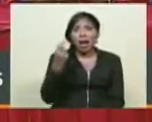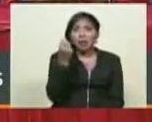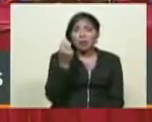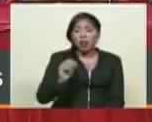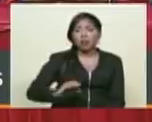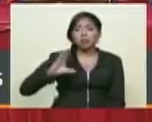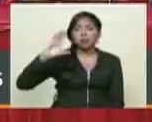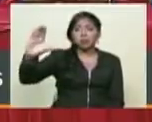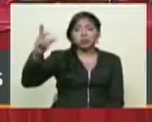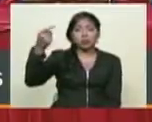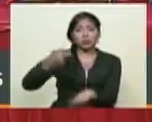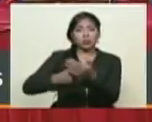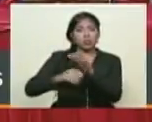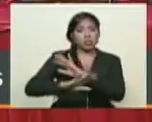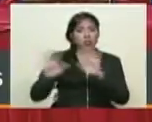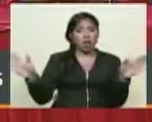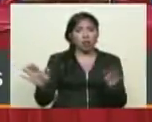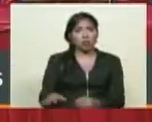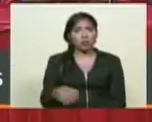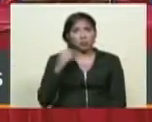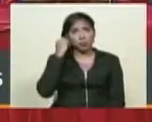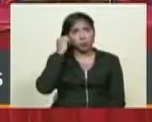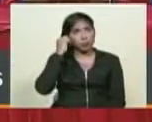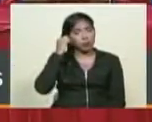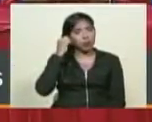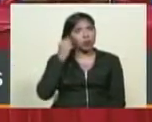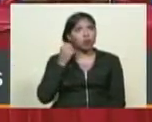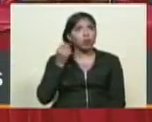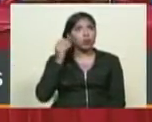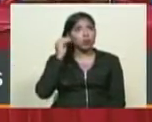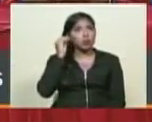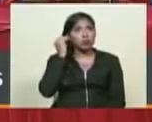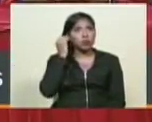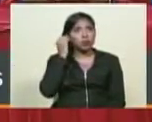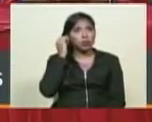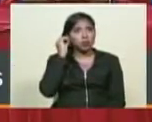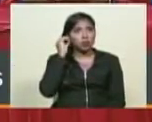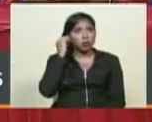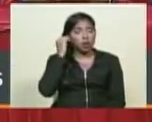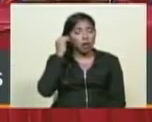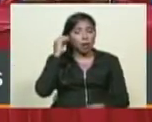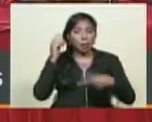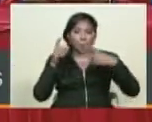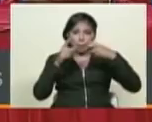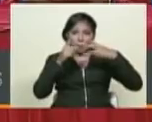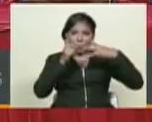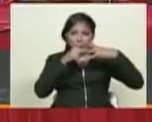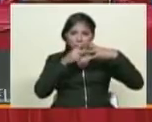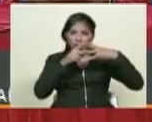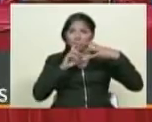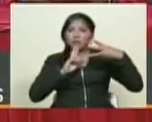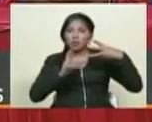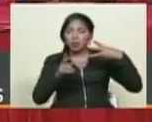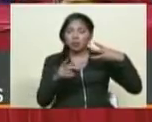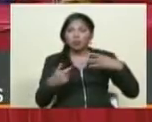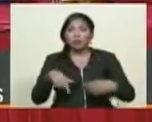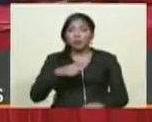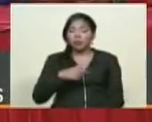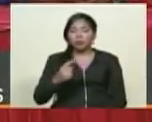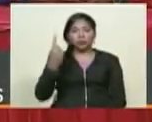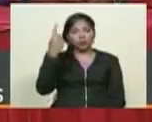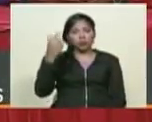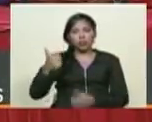plata. Es plata. Y con respecto a la primera pregunta, muy buena tu pregunta. Nosotros tenemos nuestro candidato.